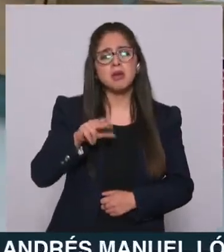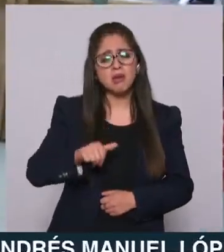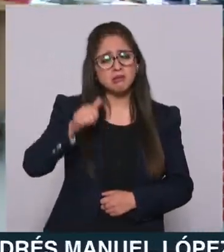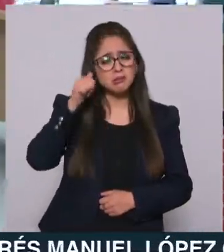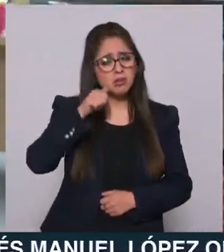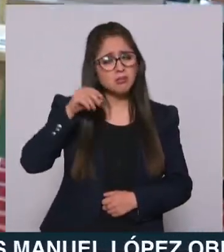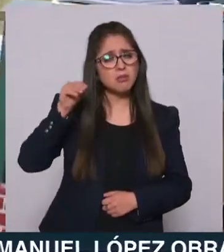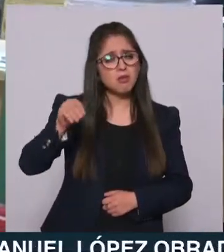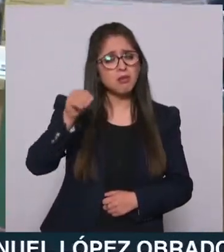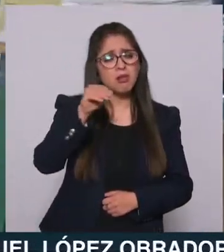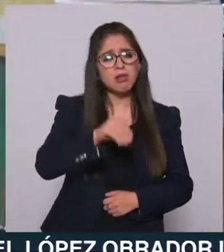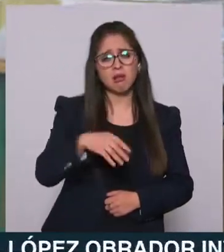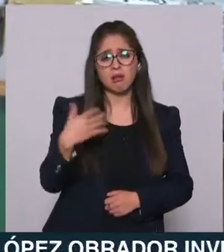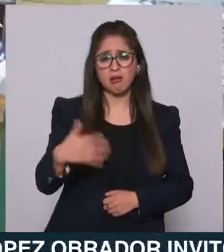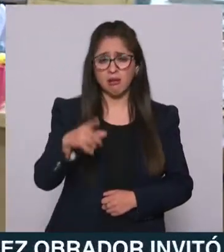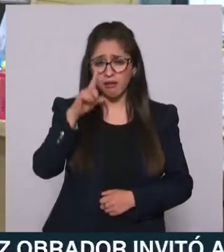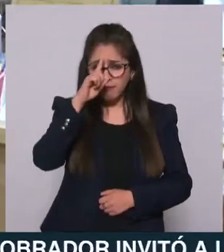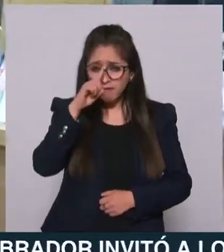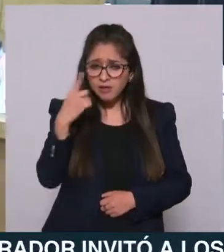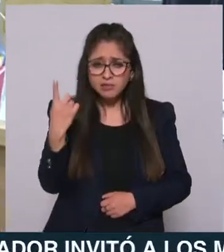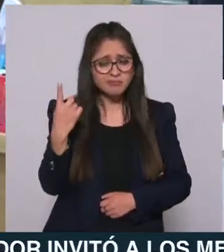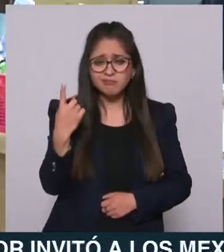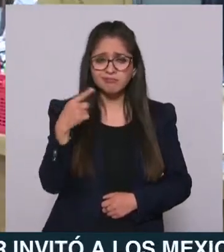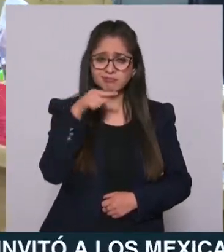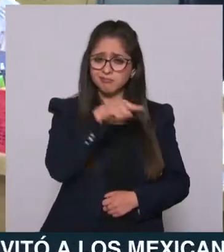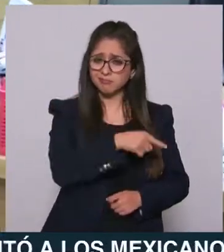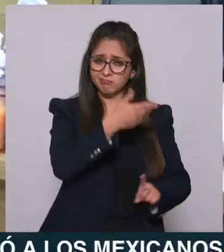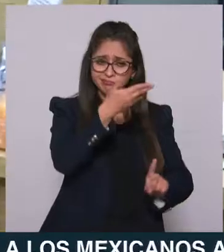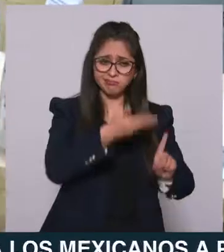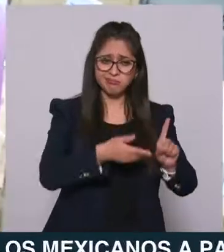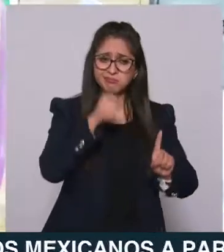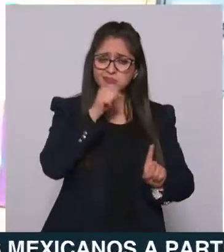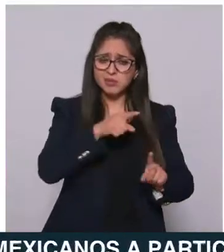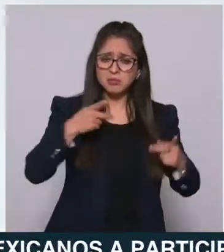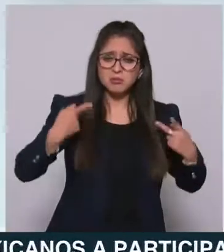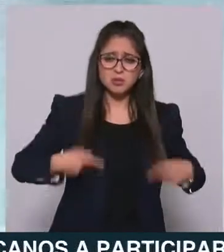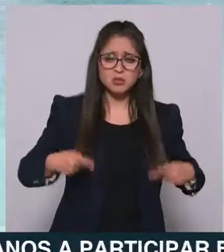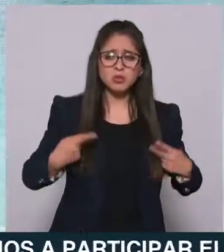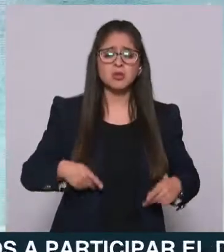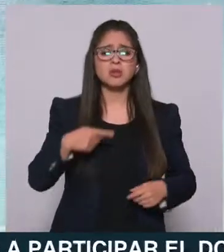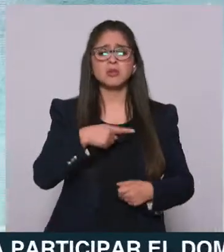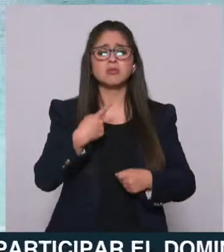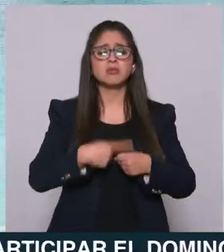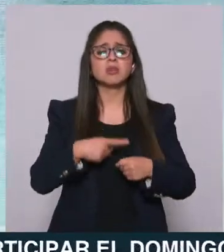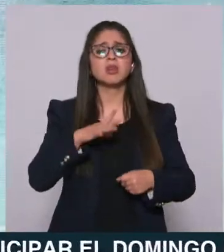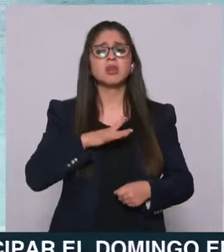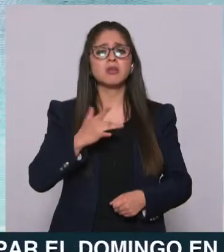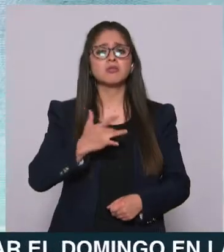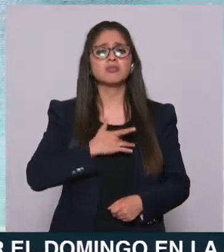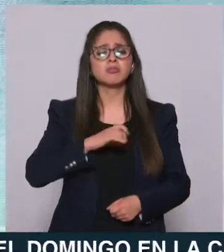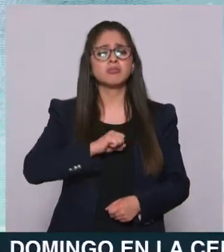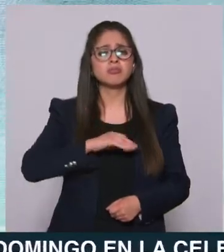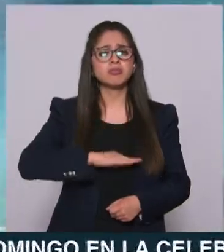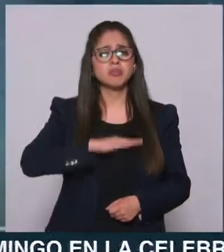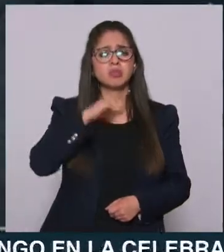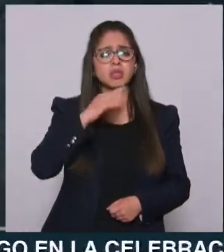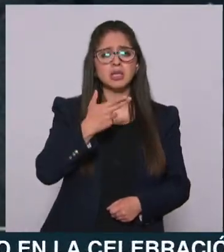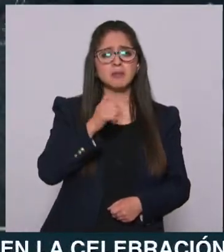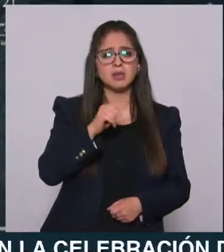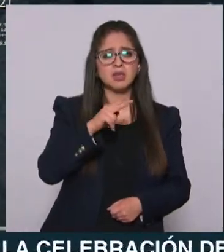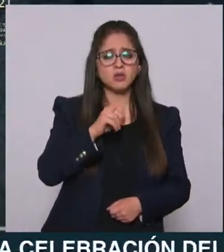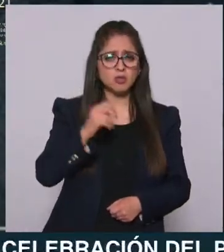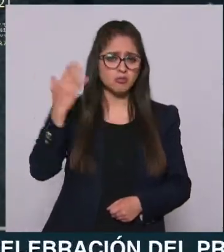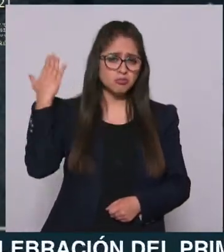ha sido fácil. Ella, al igual que un número relativamente bajo de pacientes en México, padece de hipertensión arterial pulmonar, un